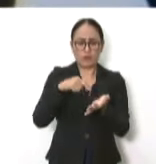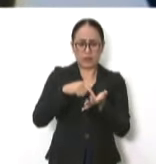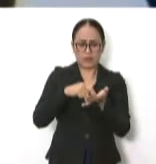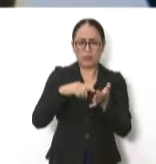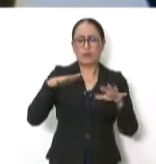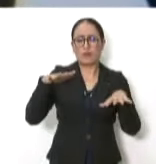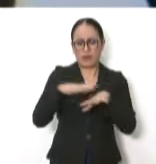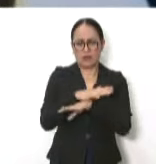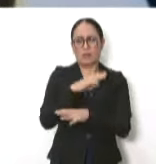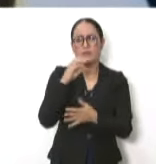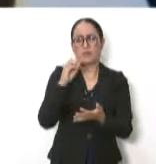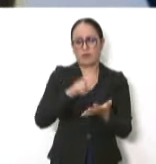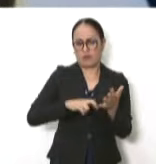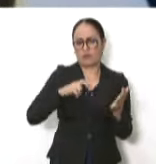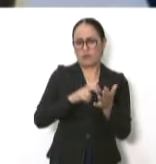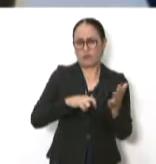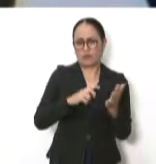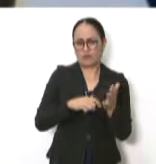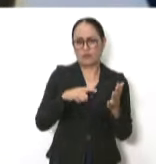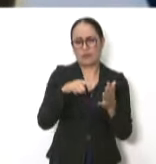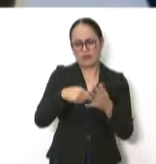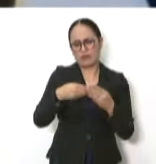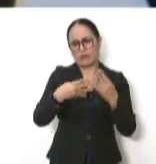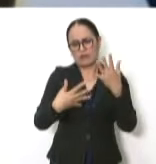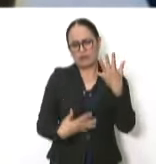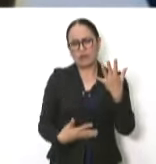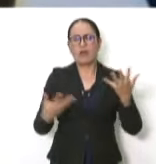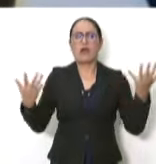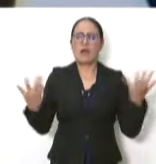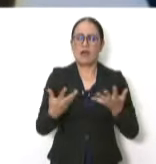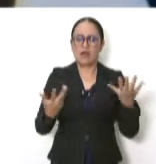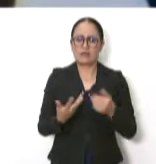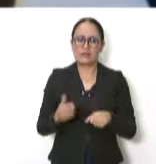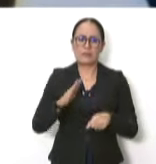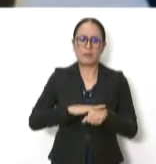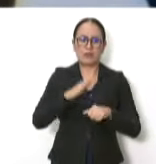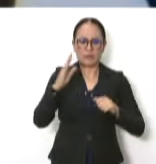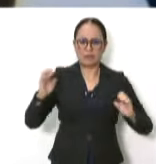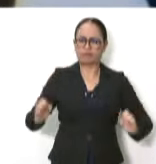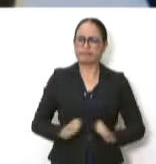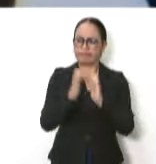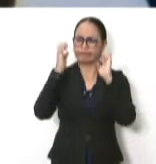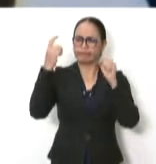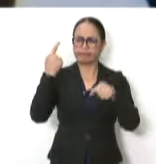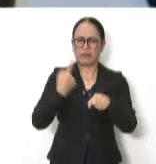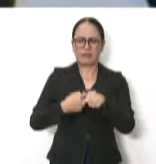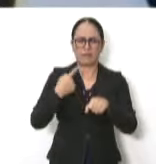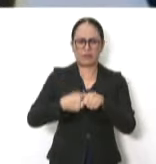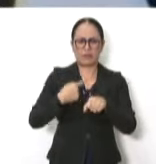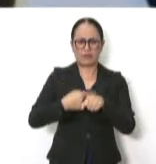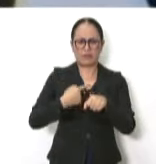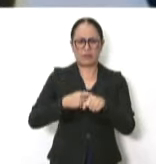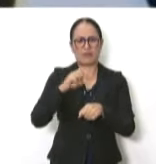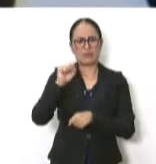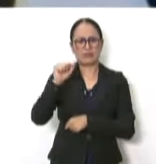similar, en el cual se establecen acciones extraordinarias para atender la emergencia sanitaria generada por el